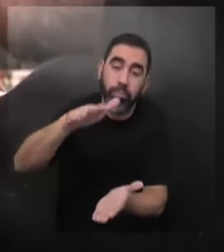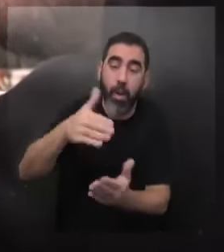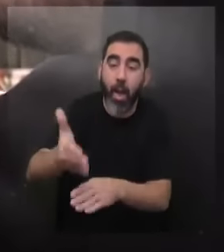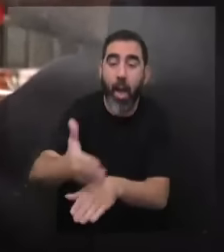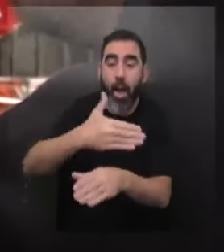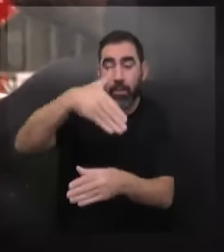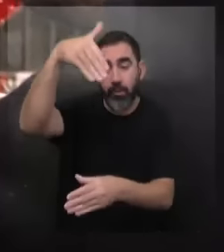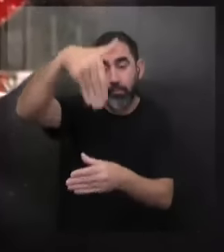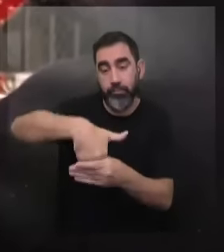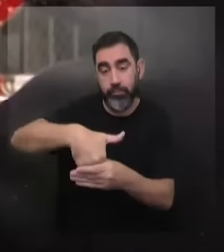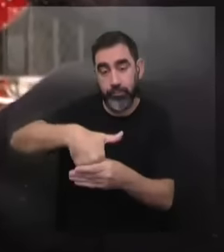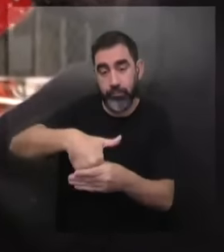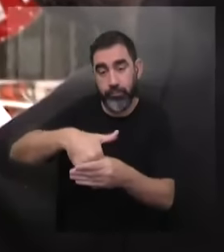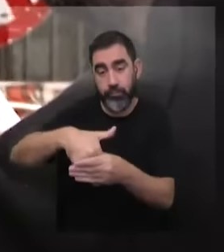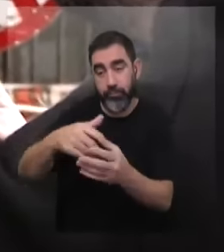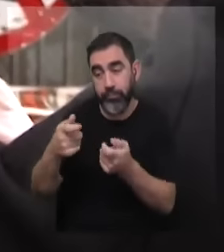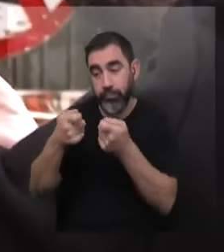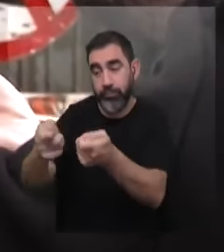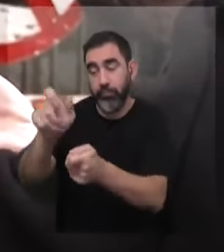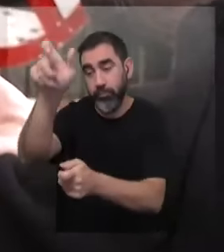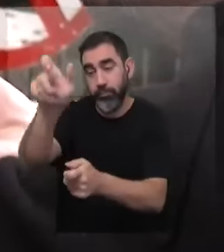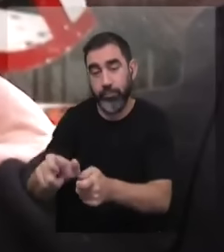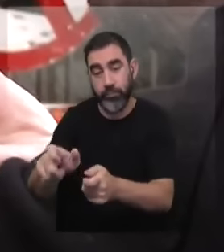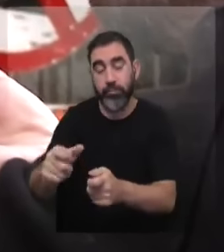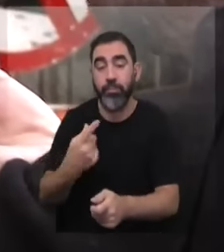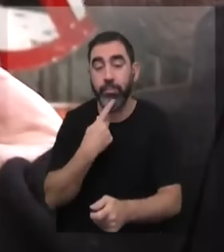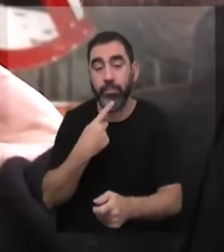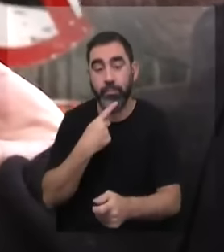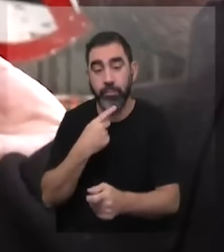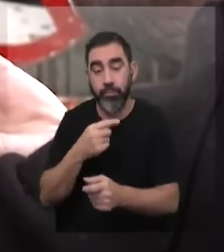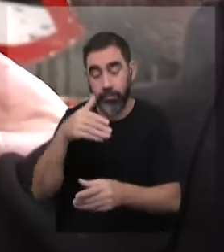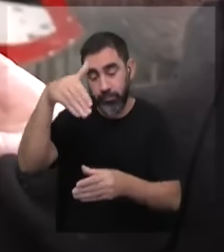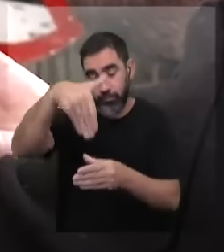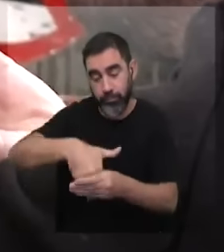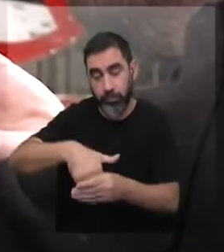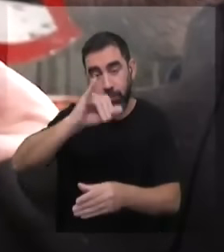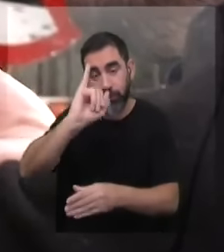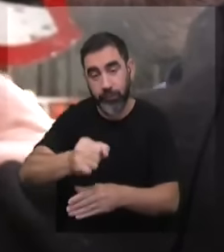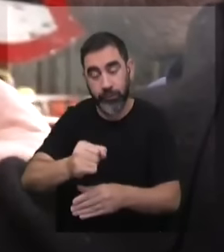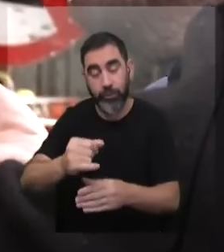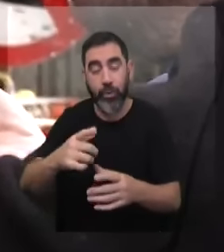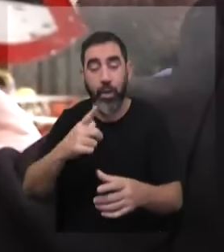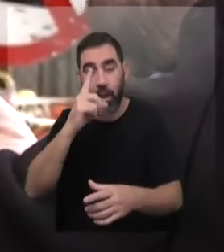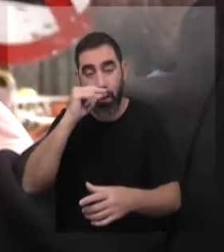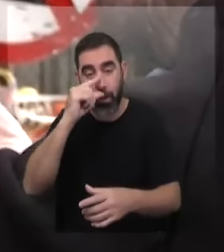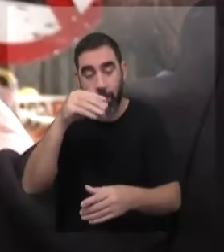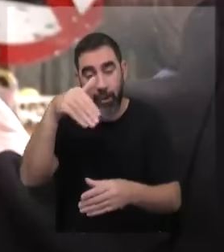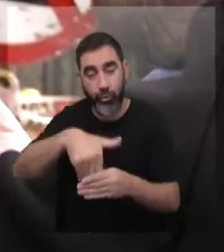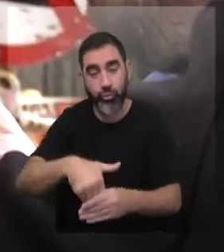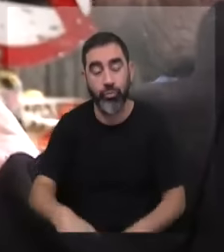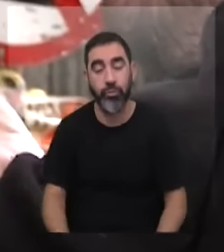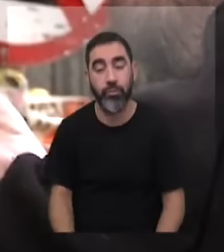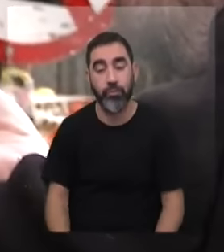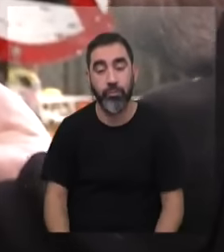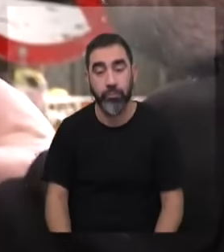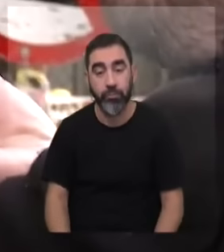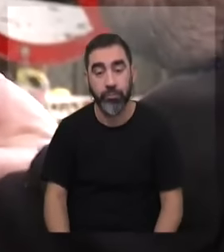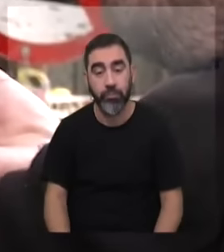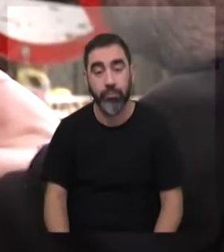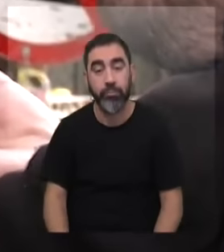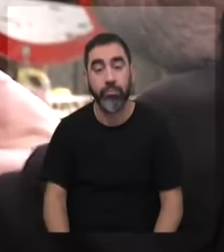previamente aquellas este aquellos partidos políticos que vamos a ensobrar la papeleta de sí eh con las hojas de